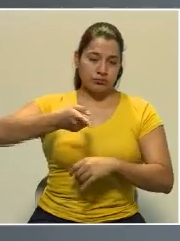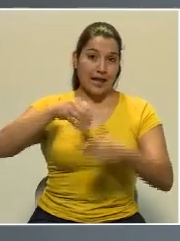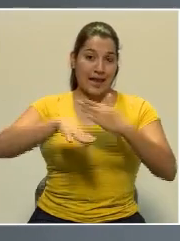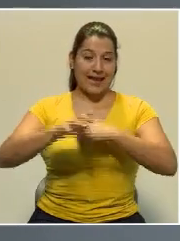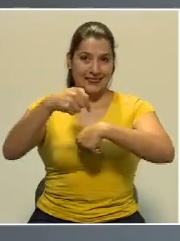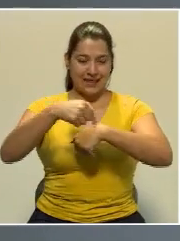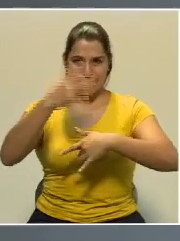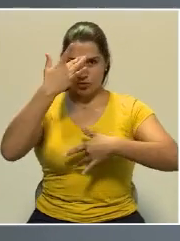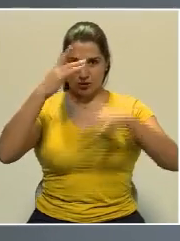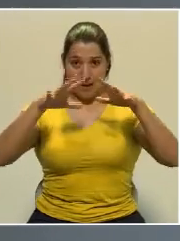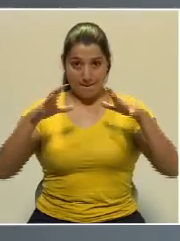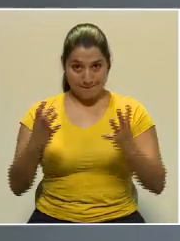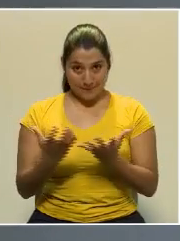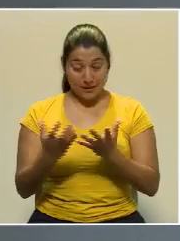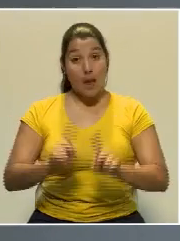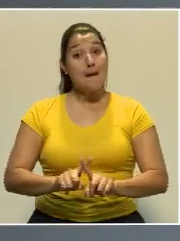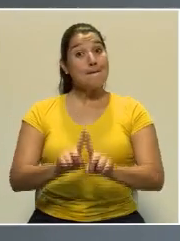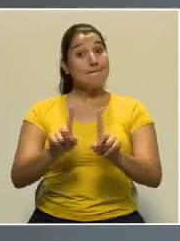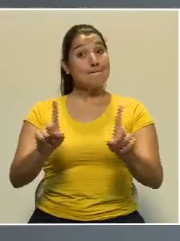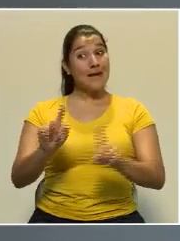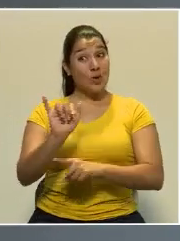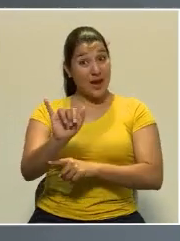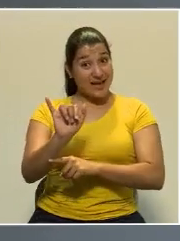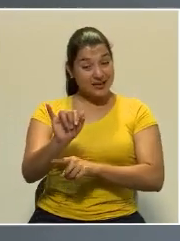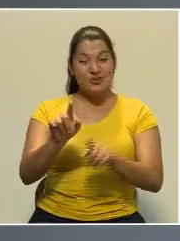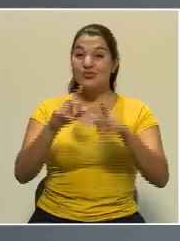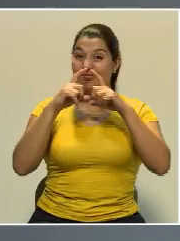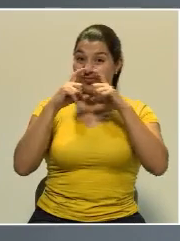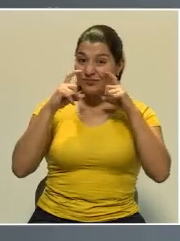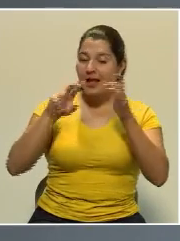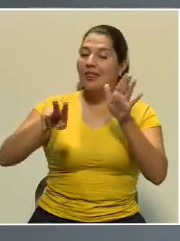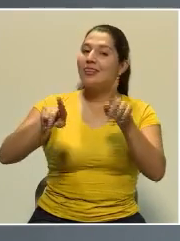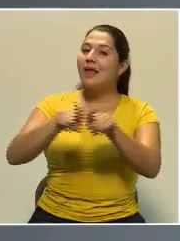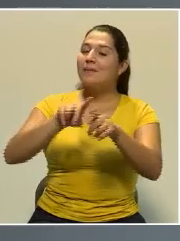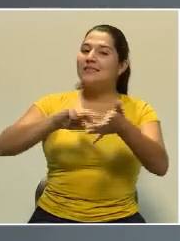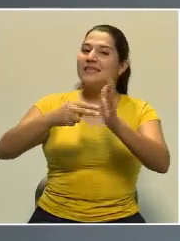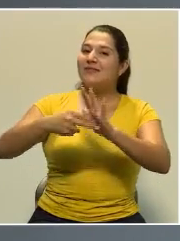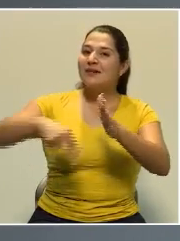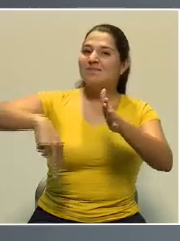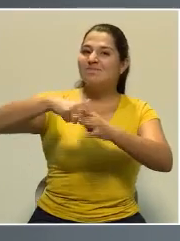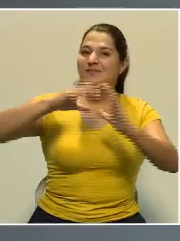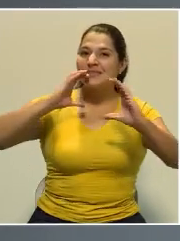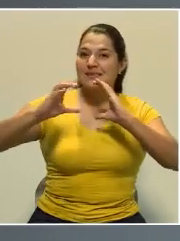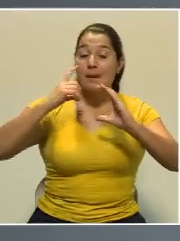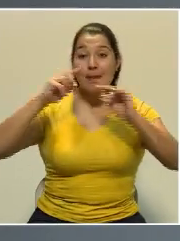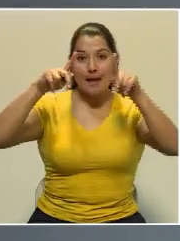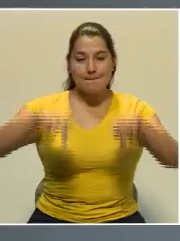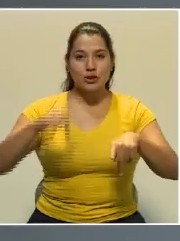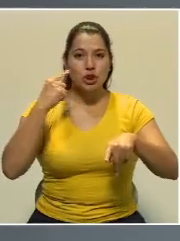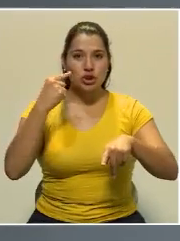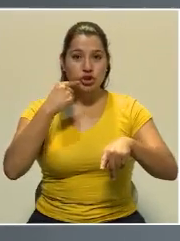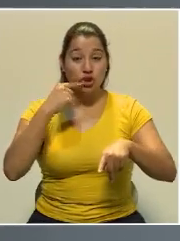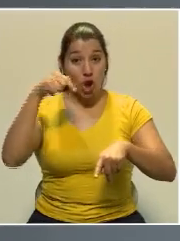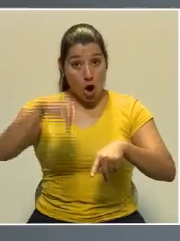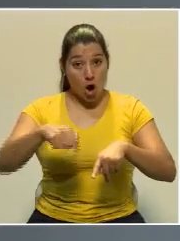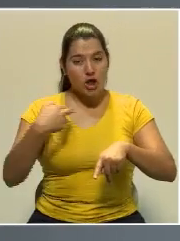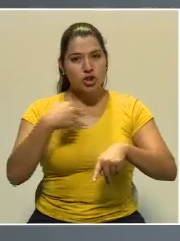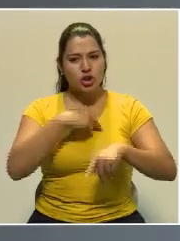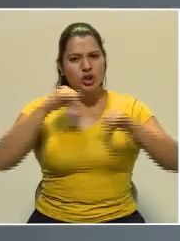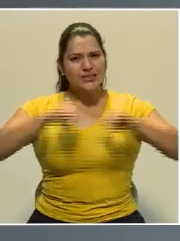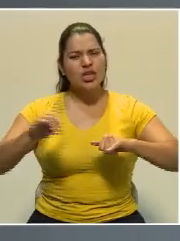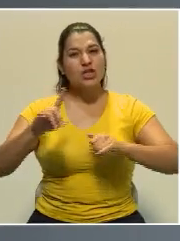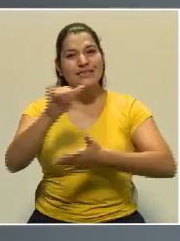la pandemia. Sin embargo, estos objetos también representan una barrera de comunicación para personas sordas. Hoy nos encontramos en San